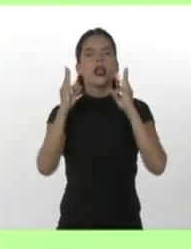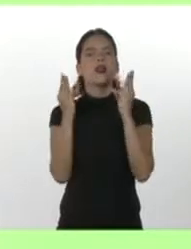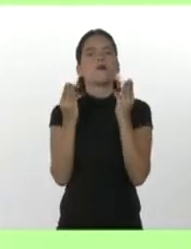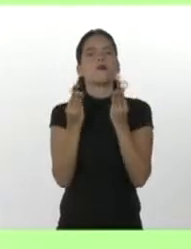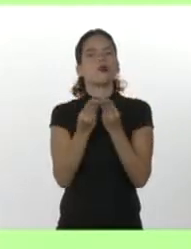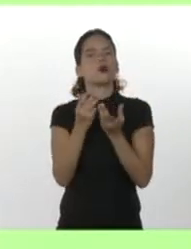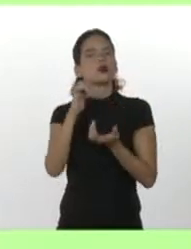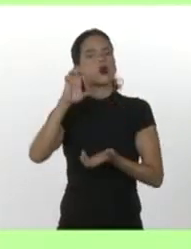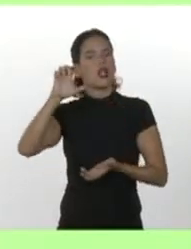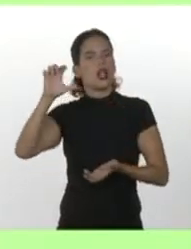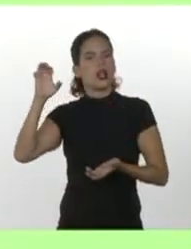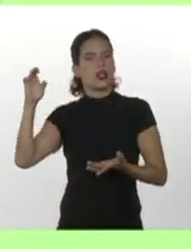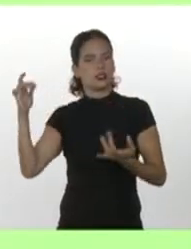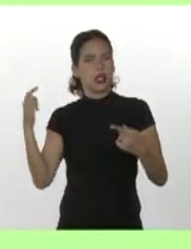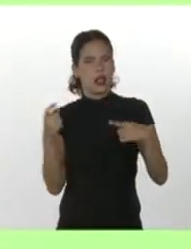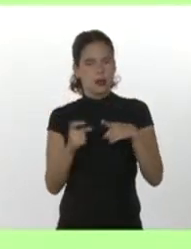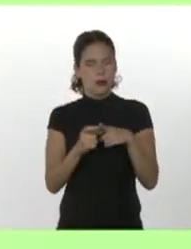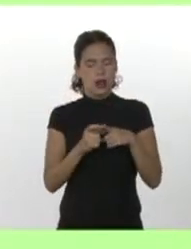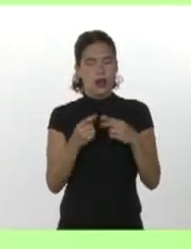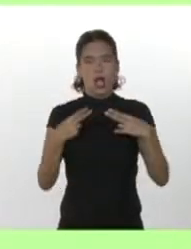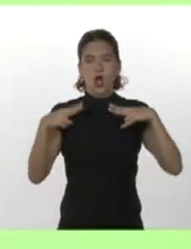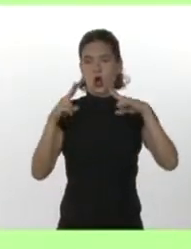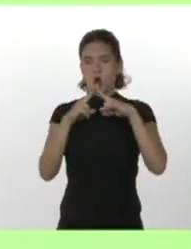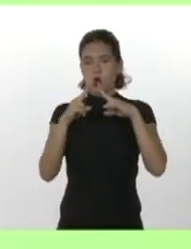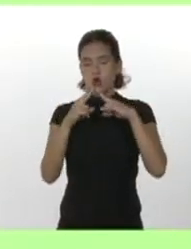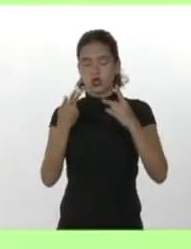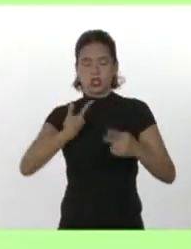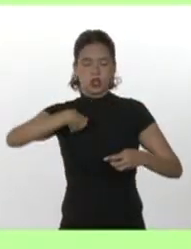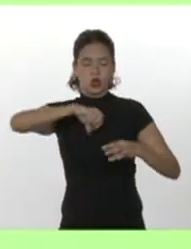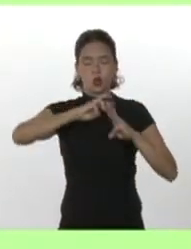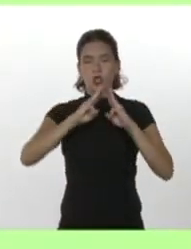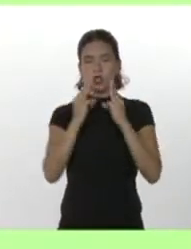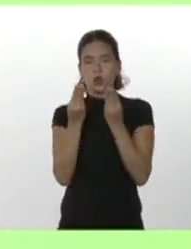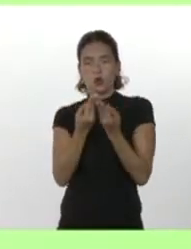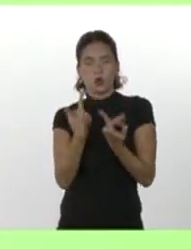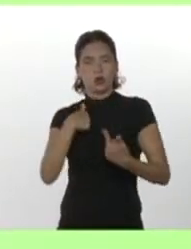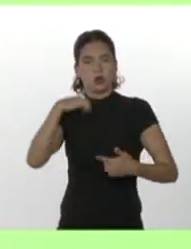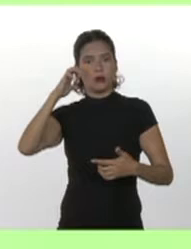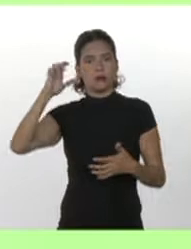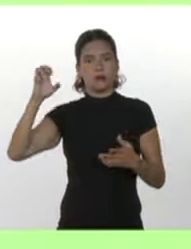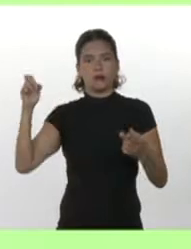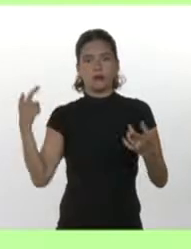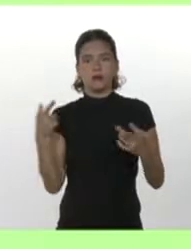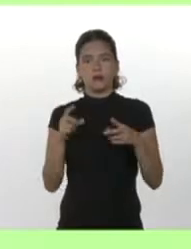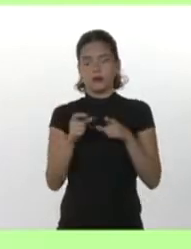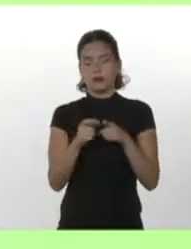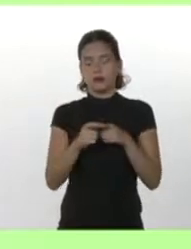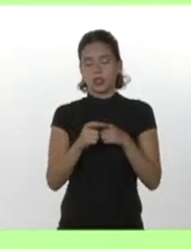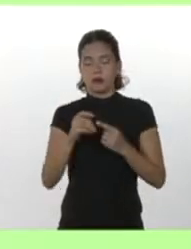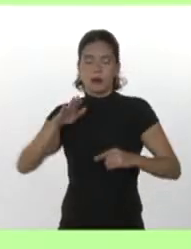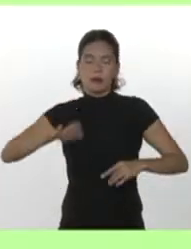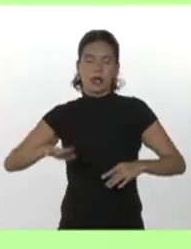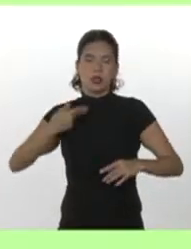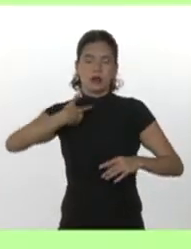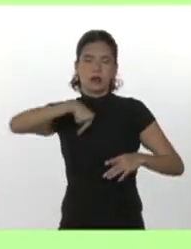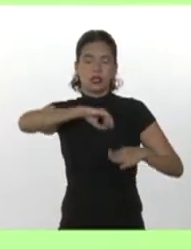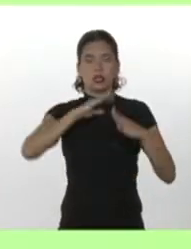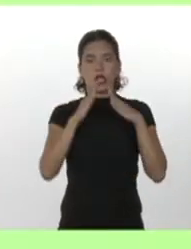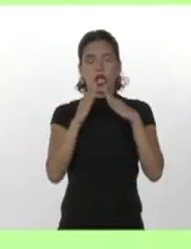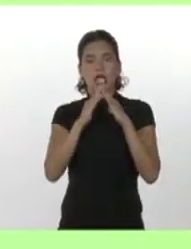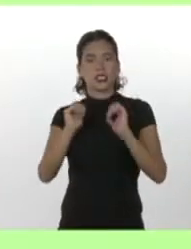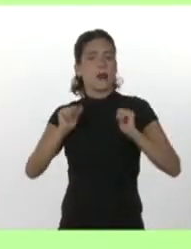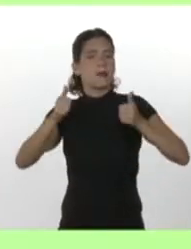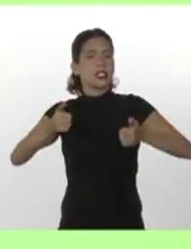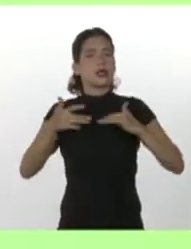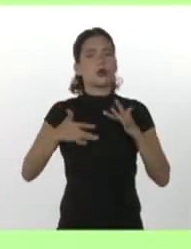las letras y las palabras, conociendo nuestro mundo de letras y palabras con los más pequeños de nuestras casas. Comenzamos